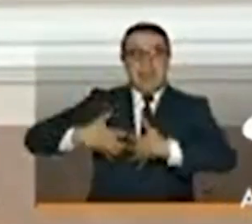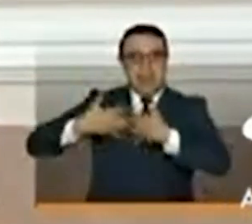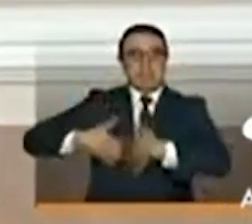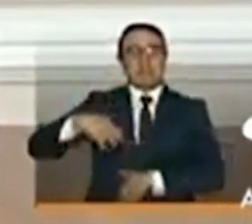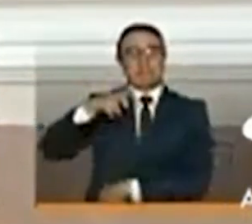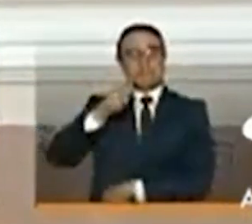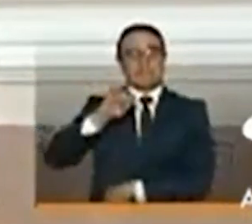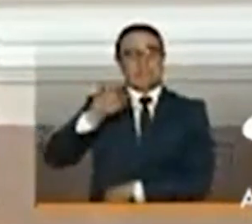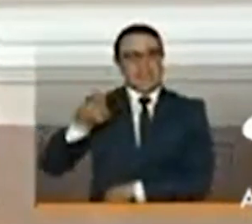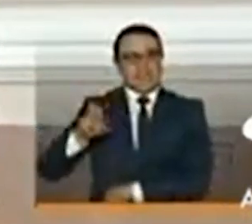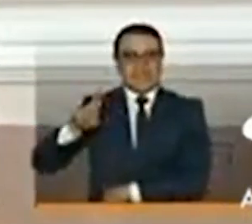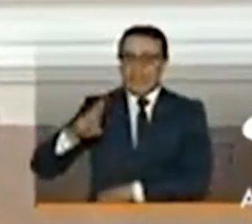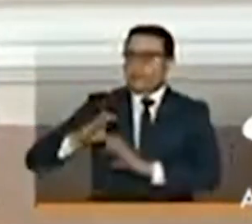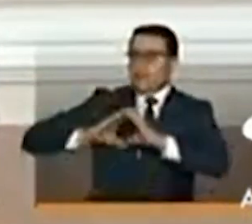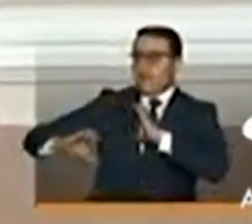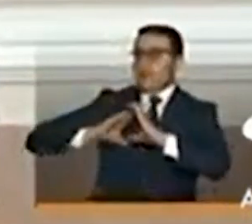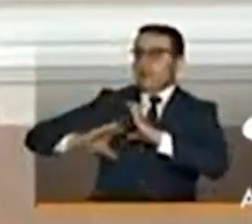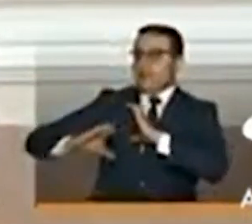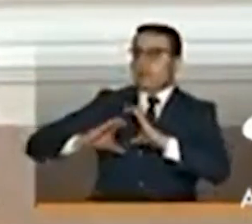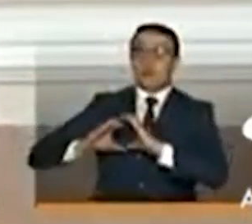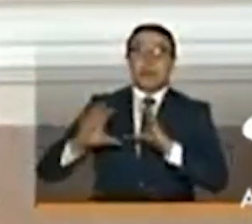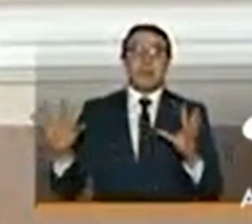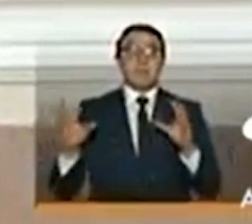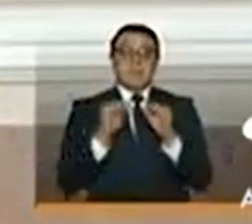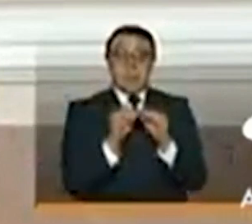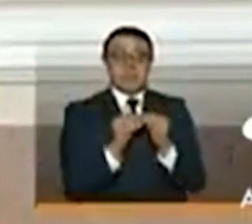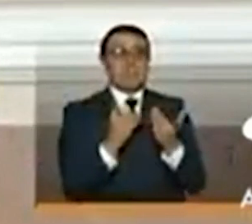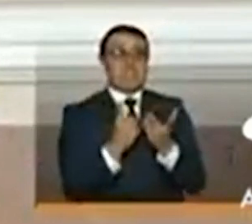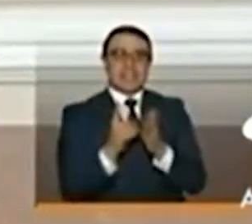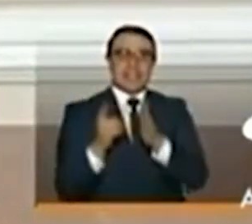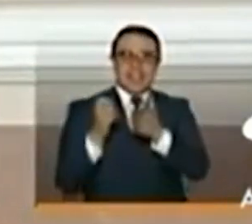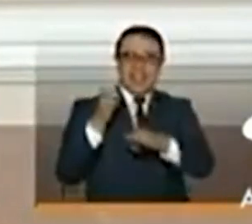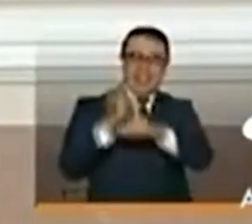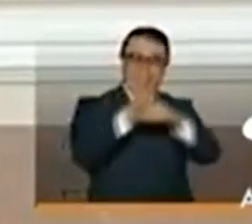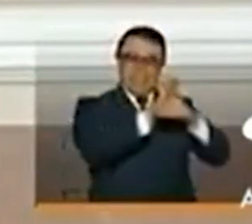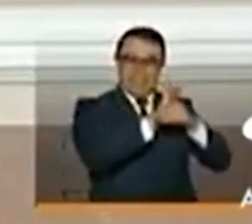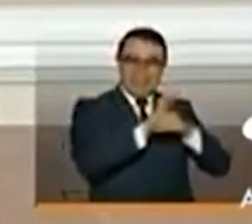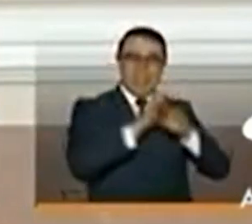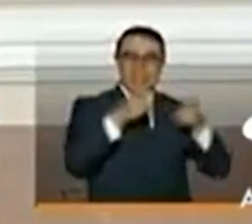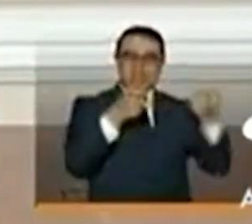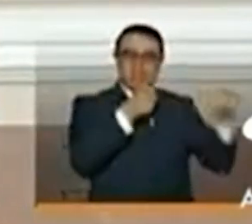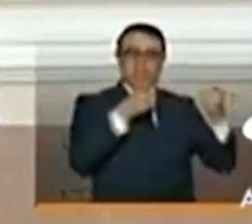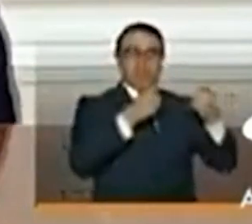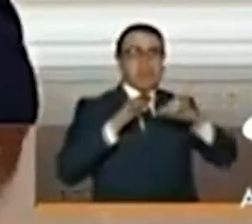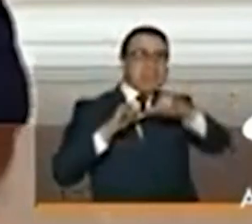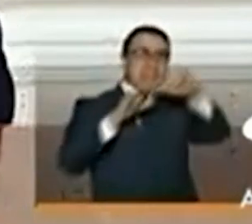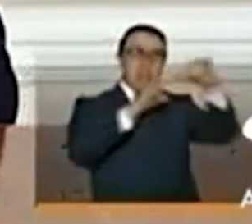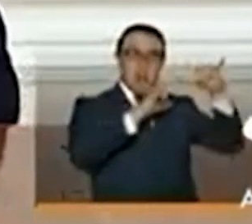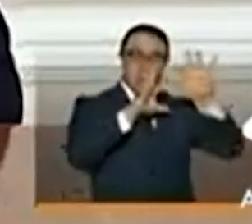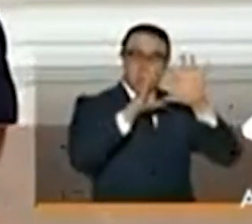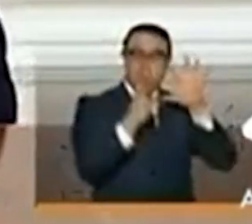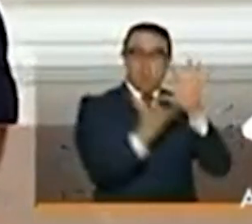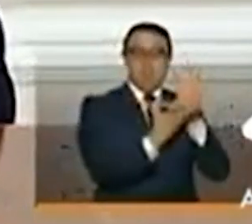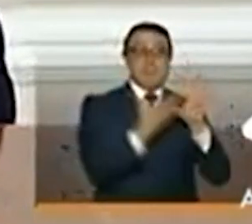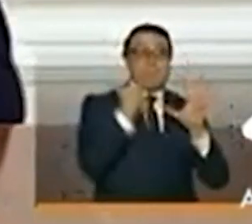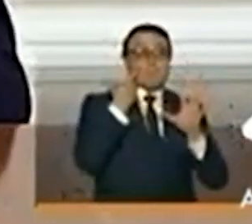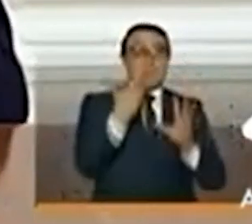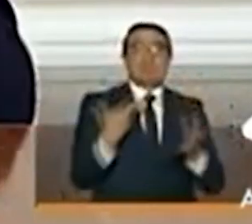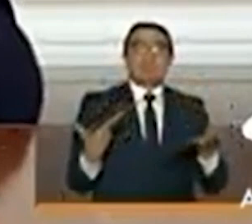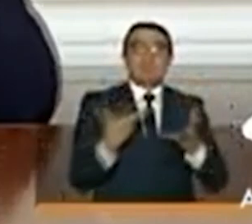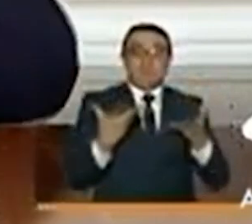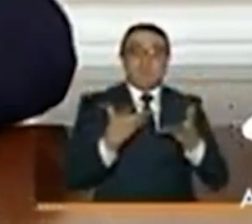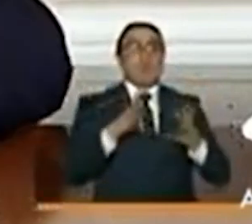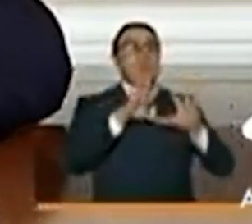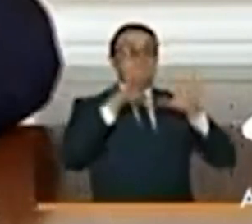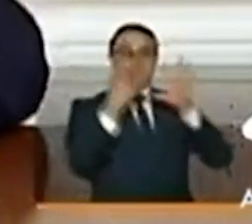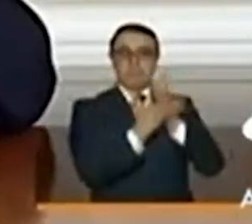farmacéutica, con Pfizer, y además con todas las agencias regulatorias homólogas, particularmente las agencias de referencia a nivel